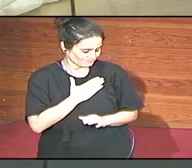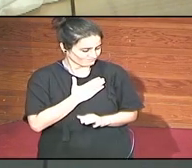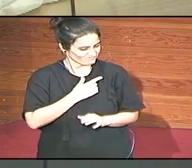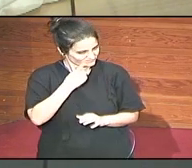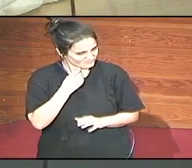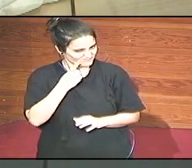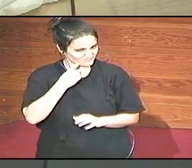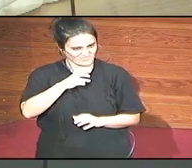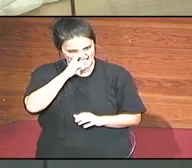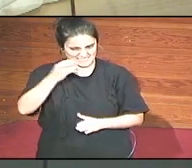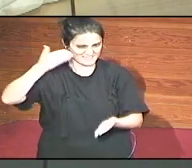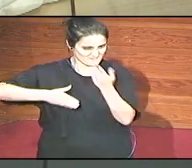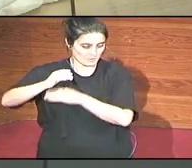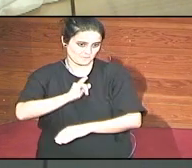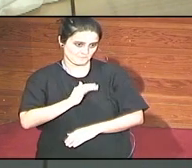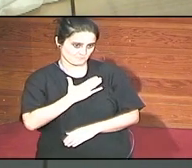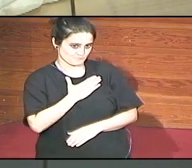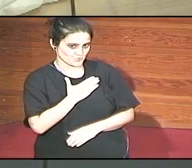una seña de identidad propia